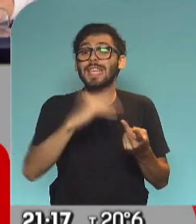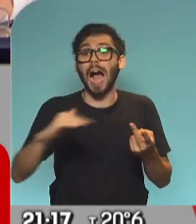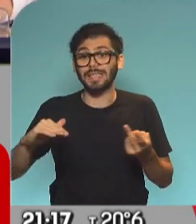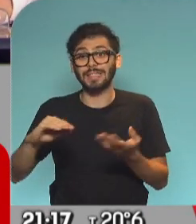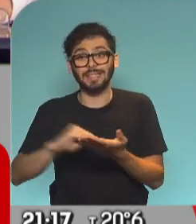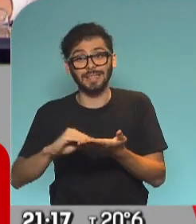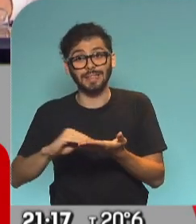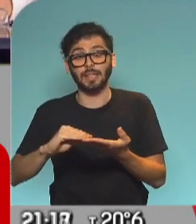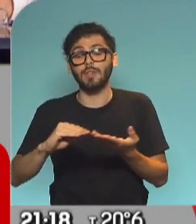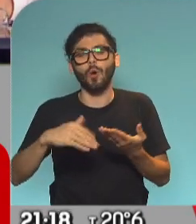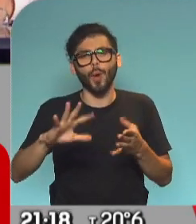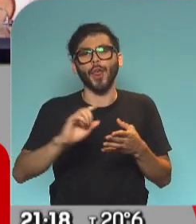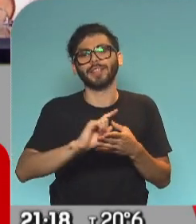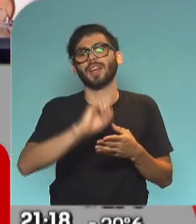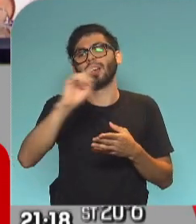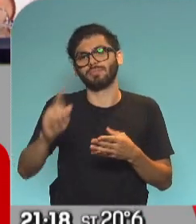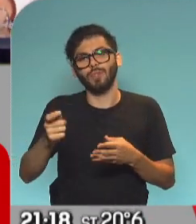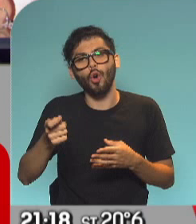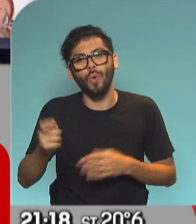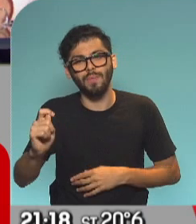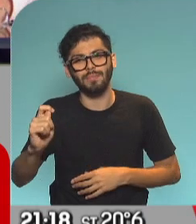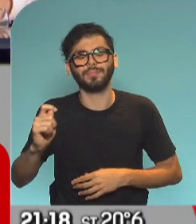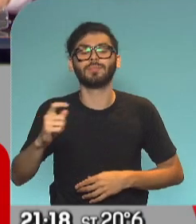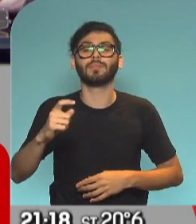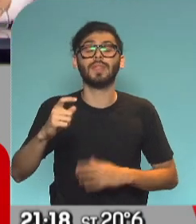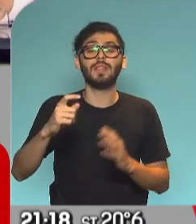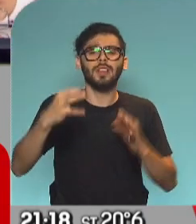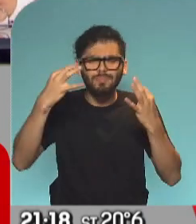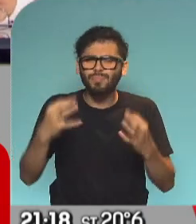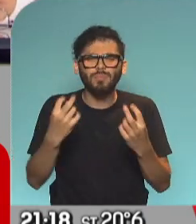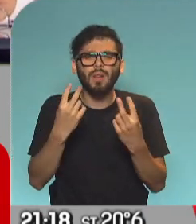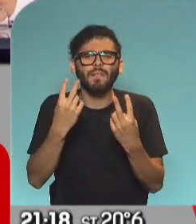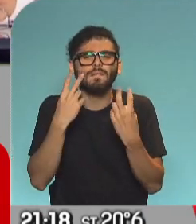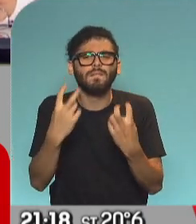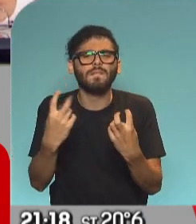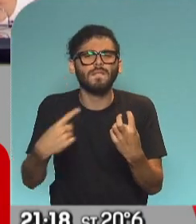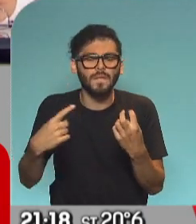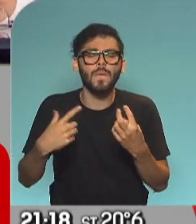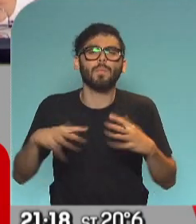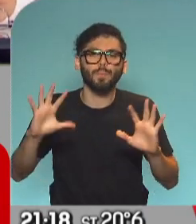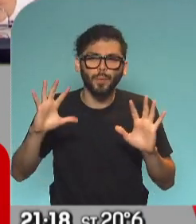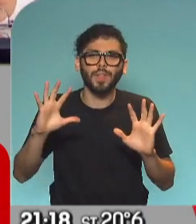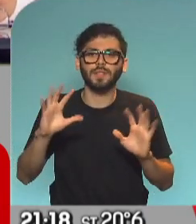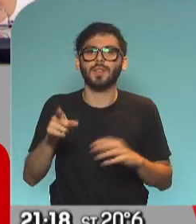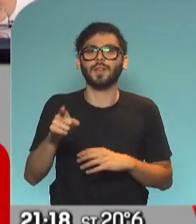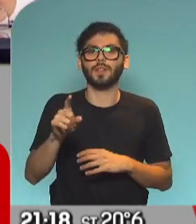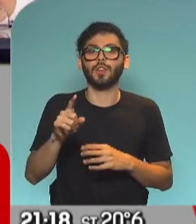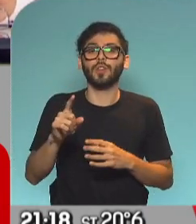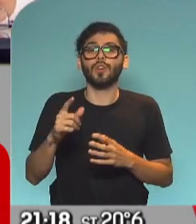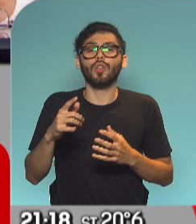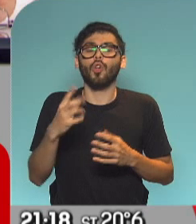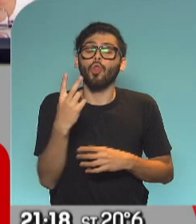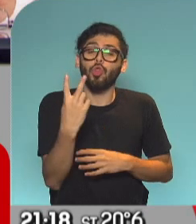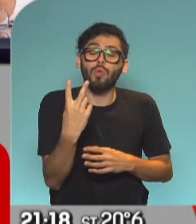hijas de Diego Armando Maradona. Concretamente, lo que se está investigando es la posibilidad de que haya existido 2 tipos de delitos